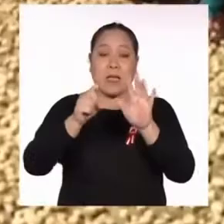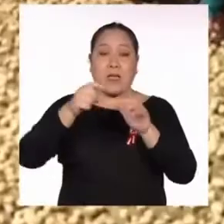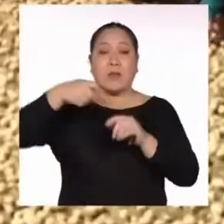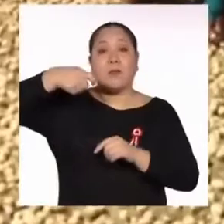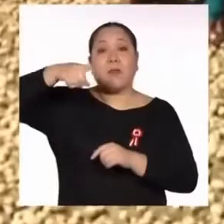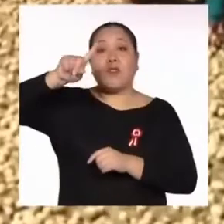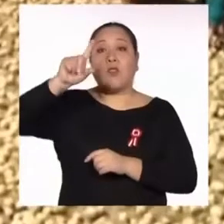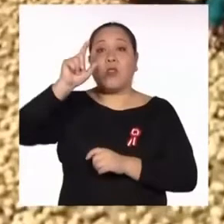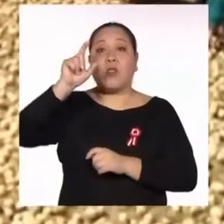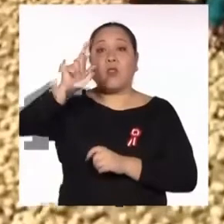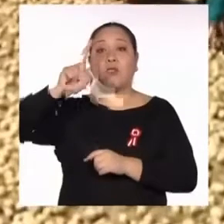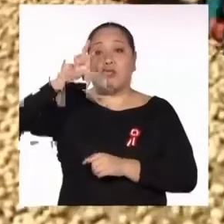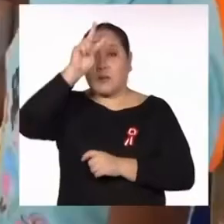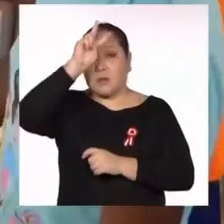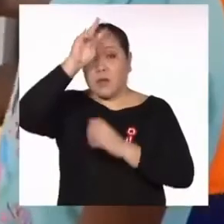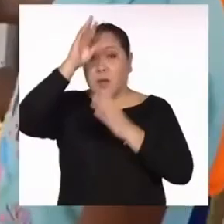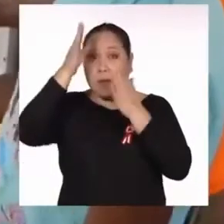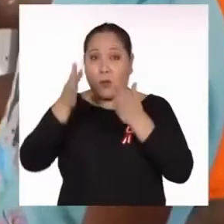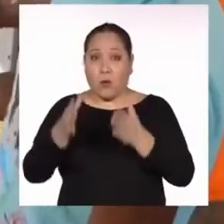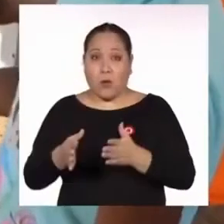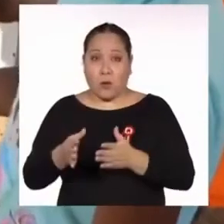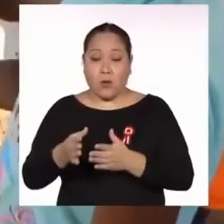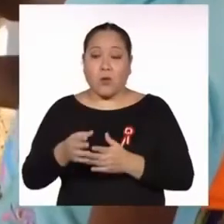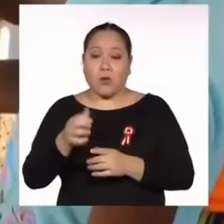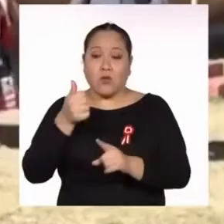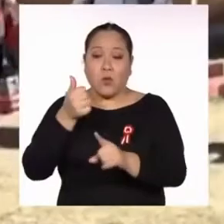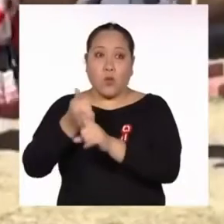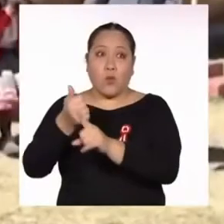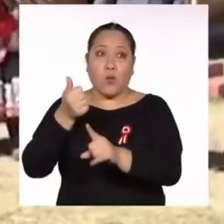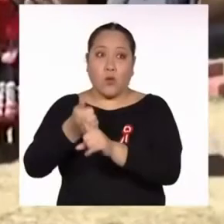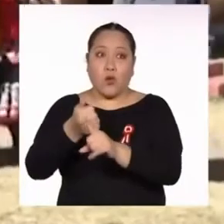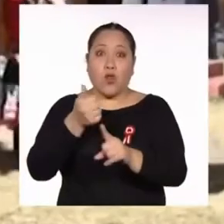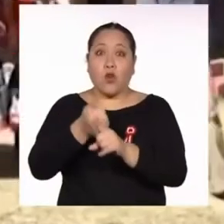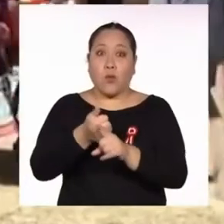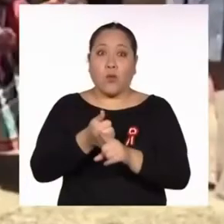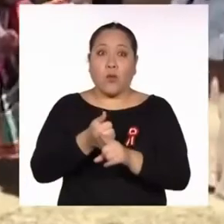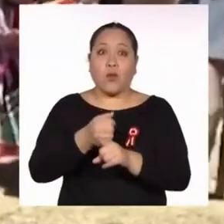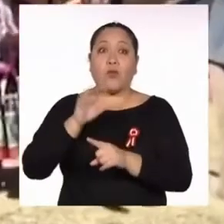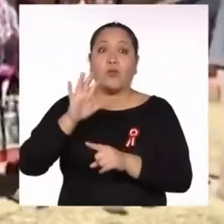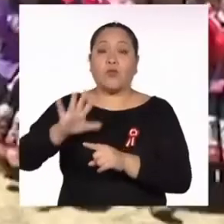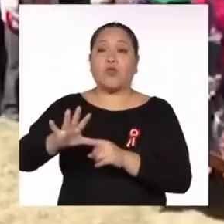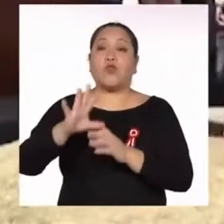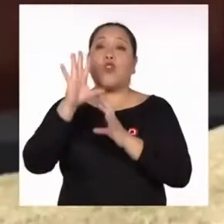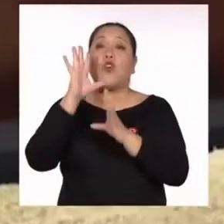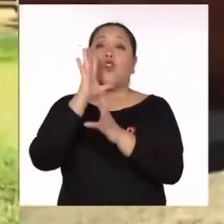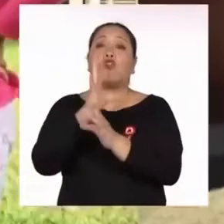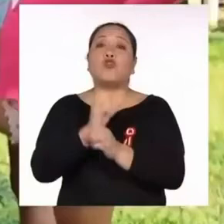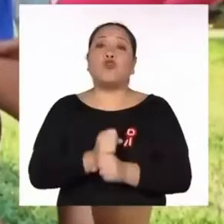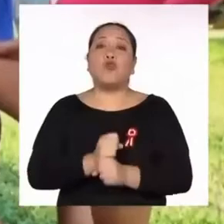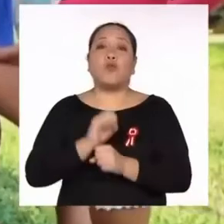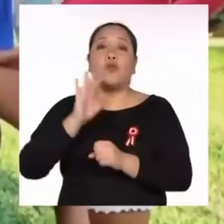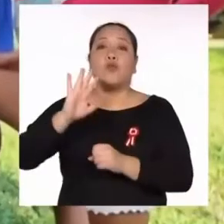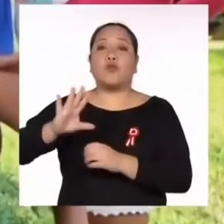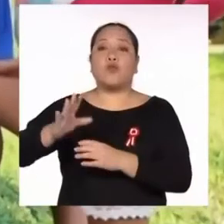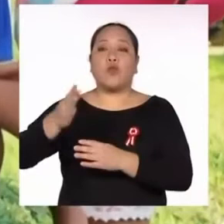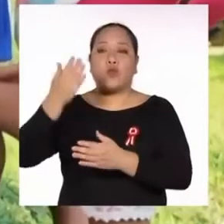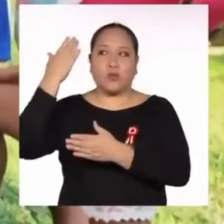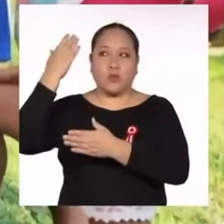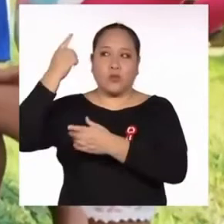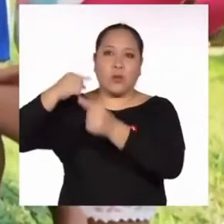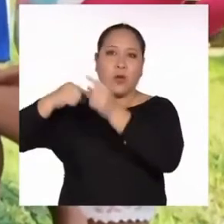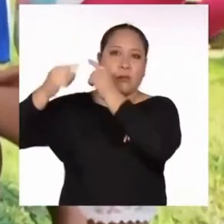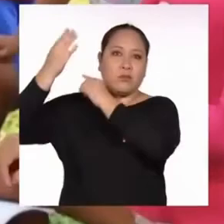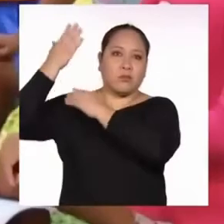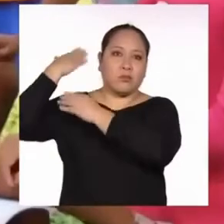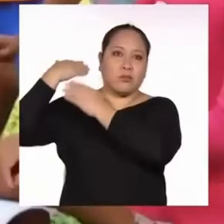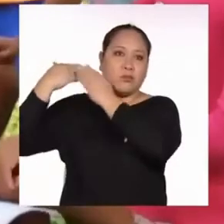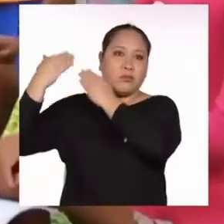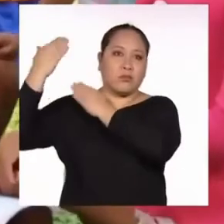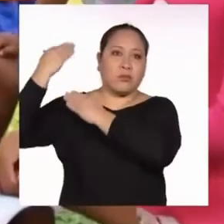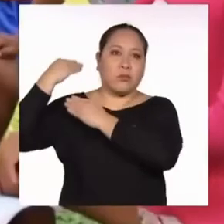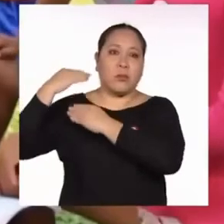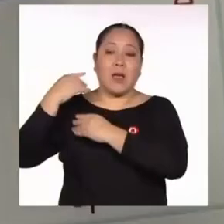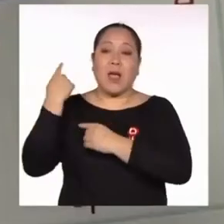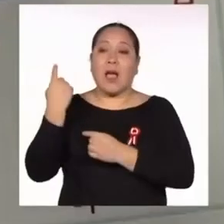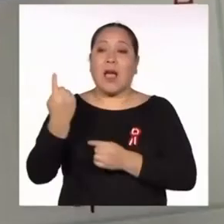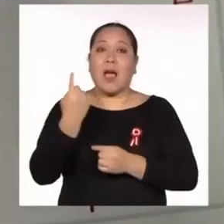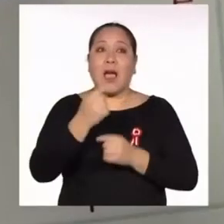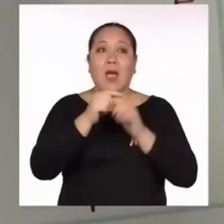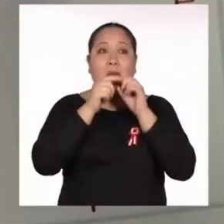considera indígena u originario por sus costumbres y antepasados cada una de las lenguas originarias